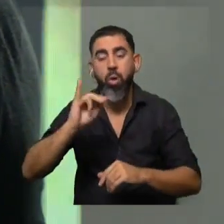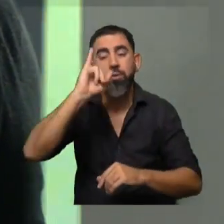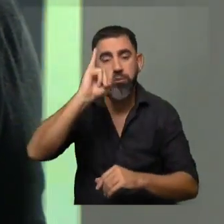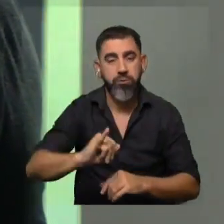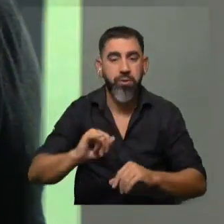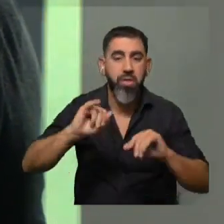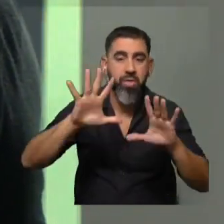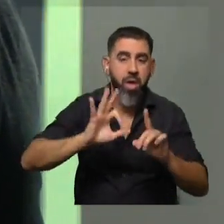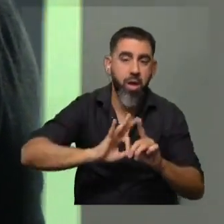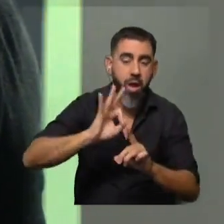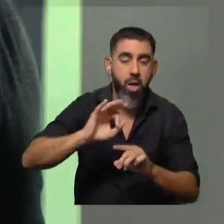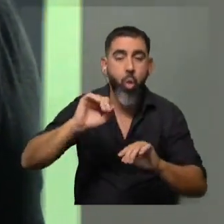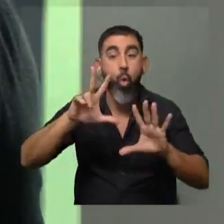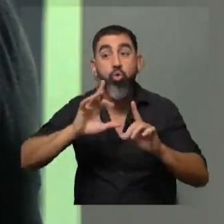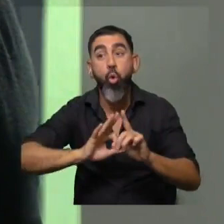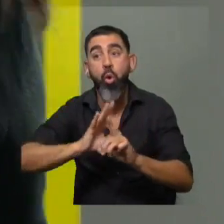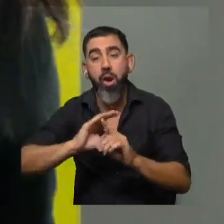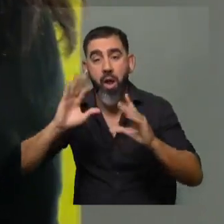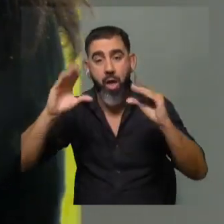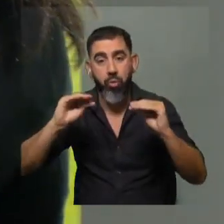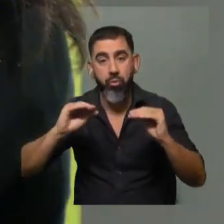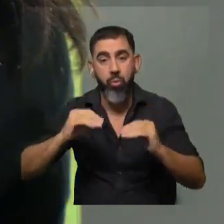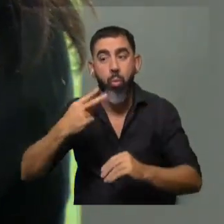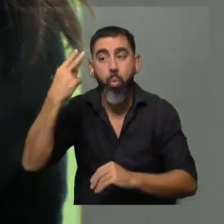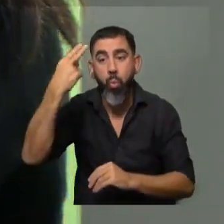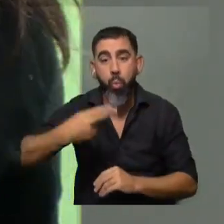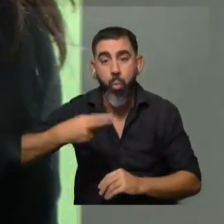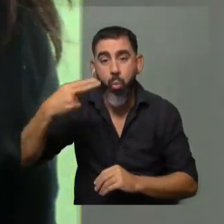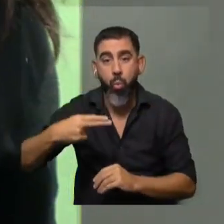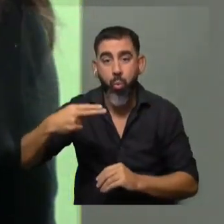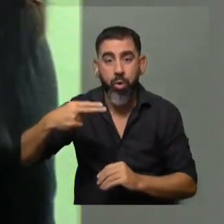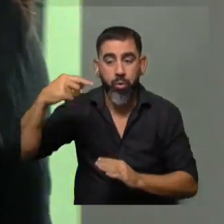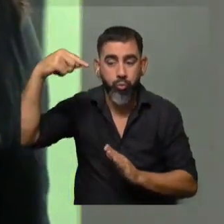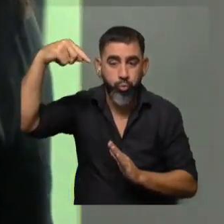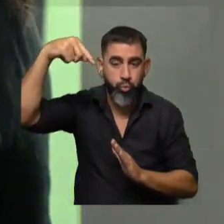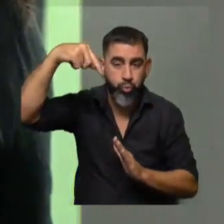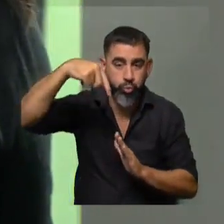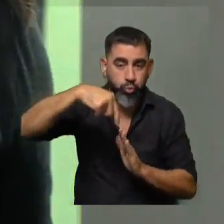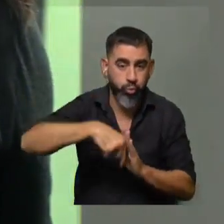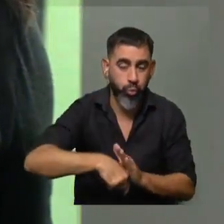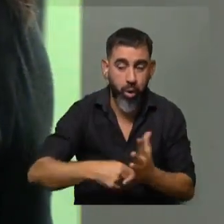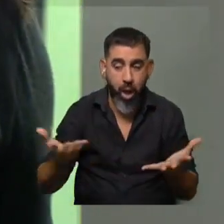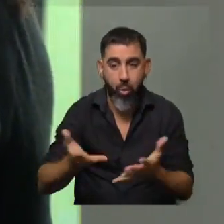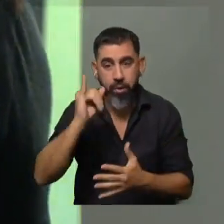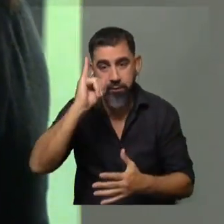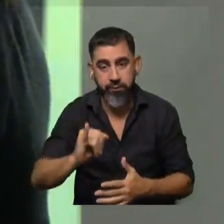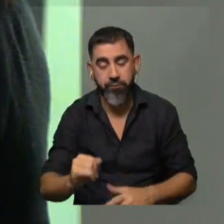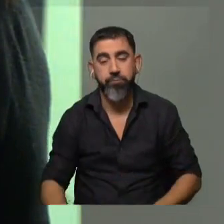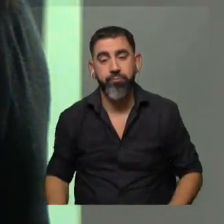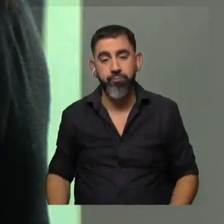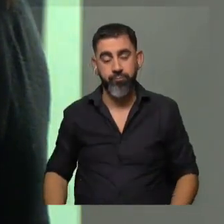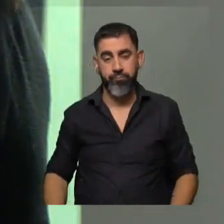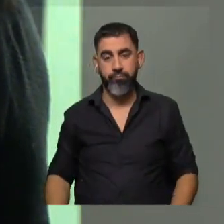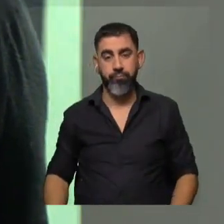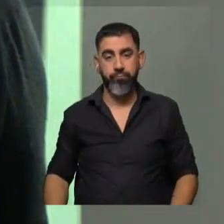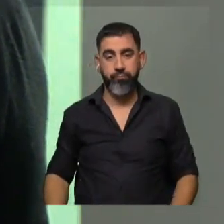de 10 grados, 8 grados, pues claro, nunca había bajado tanto hasta el sur como ha pasado acá en Uruguay. Entonces, a partir